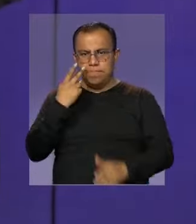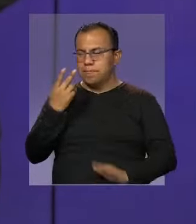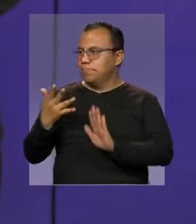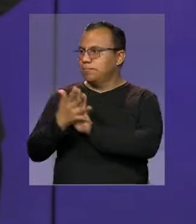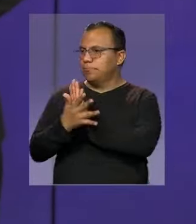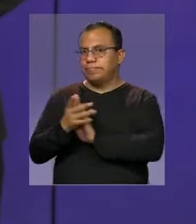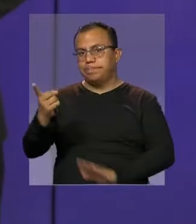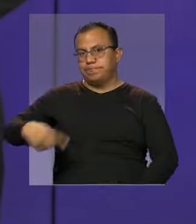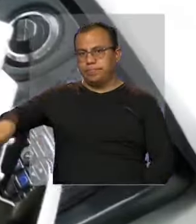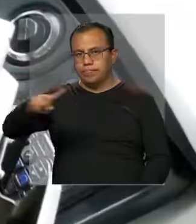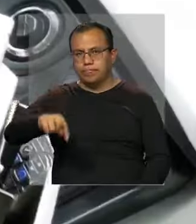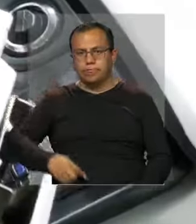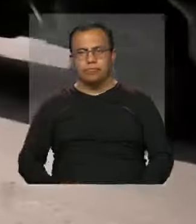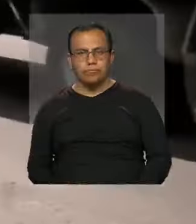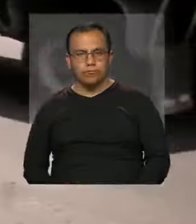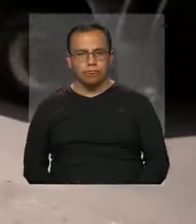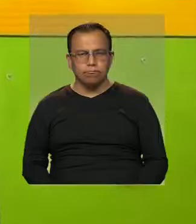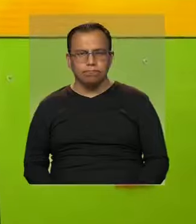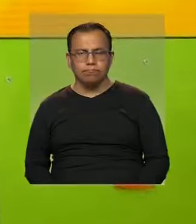contamos.